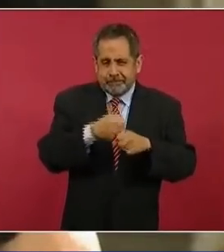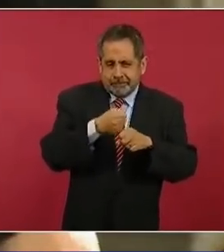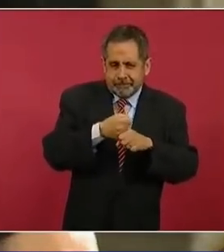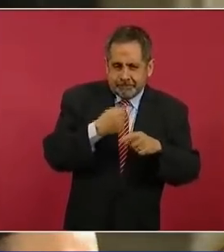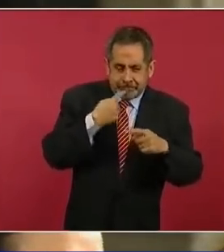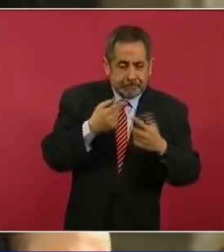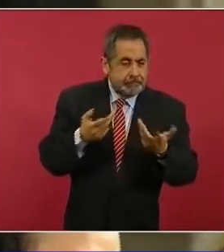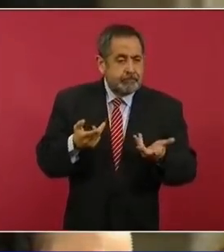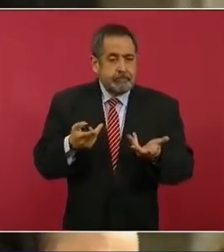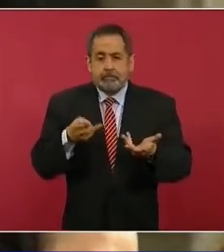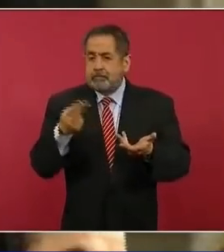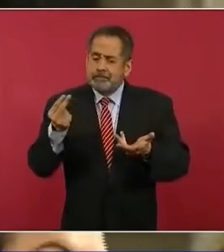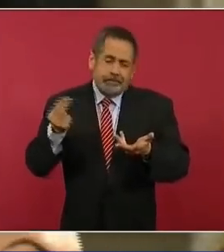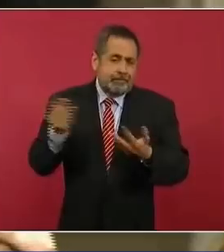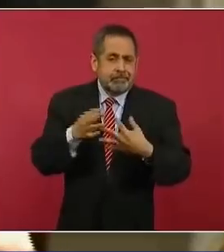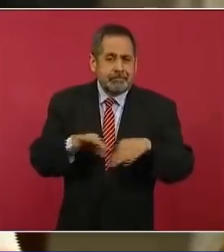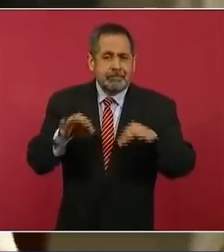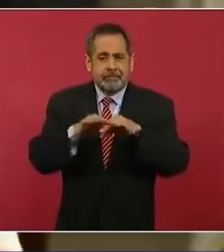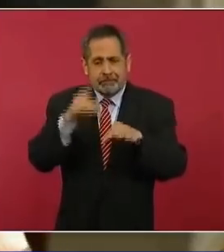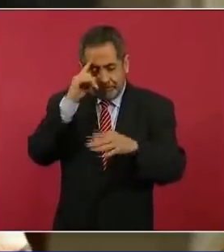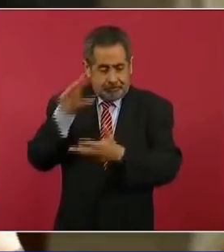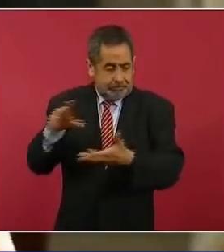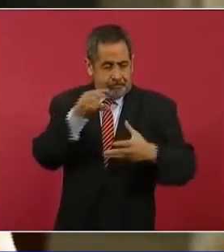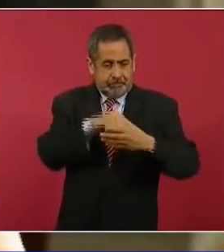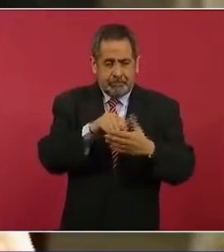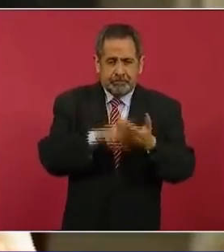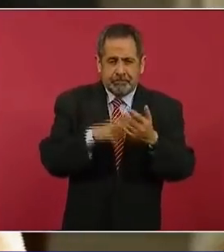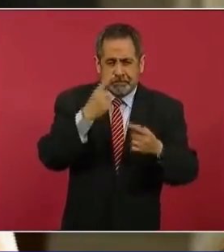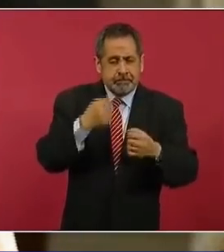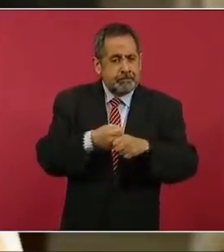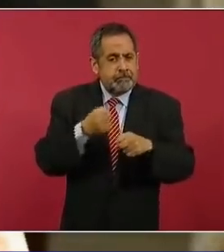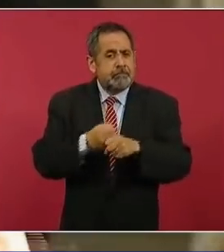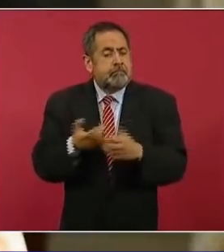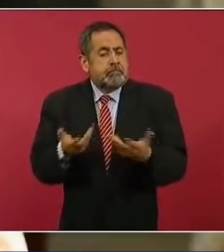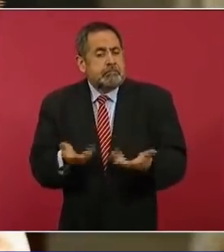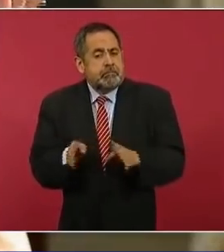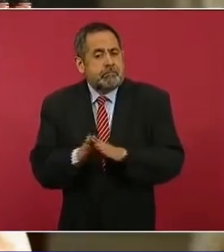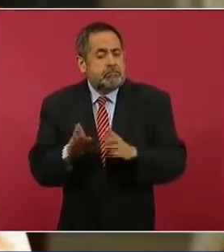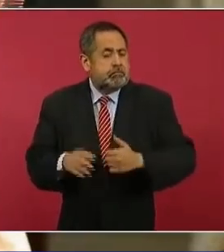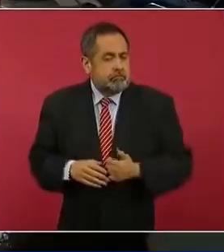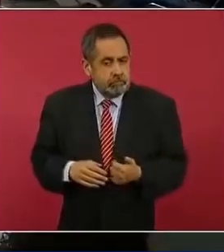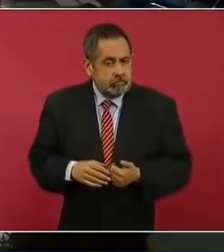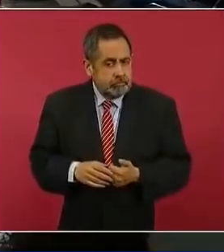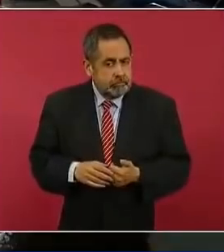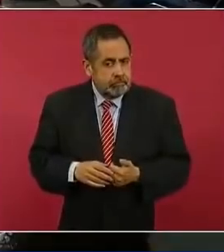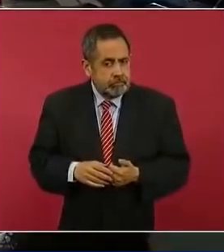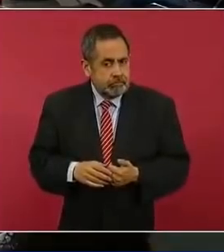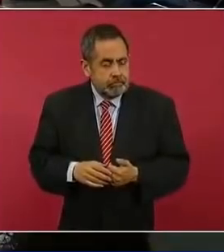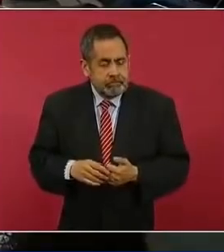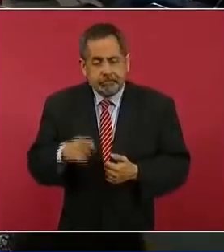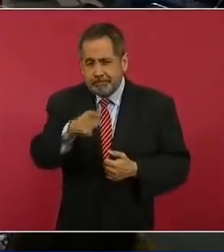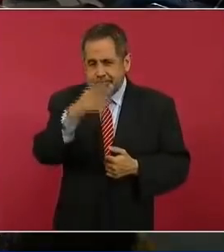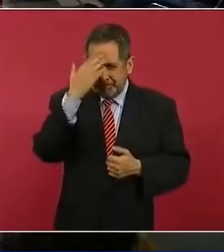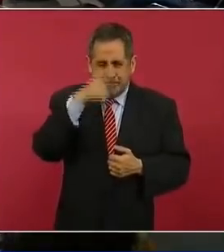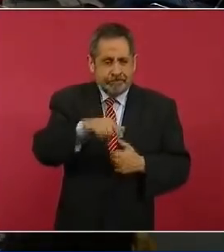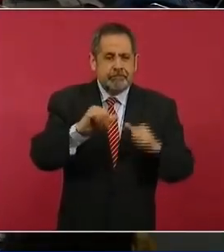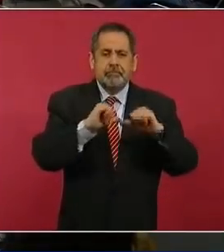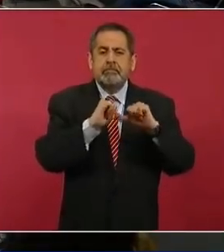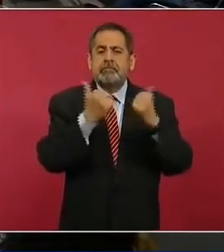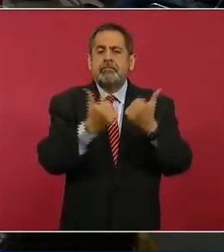es un insumo para la cerveza. Ya la Asociación de Cerveceros